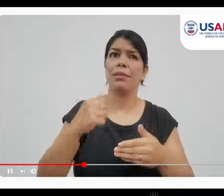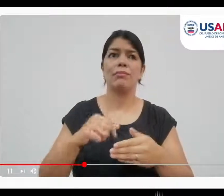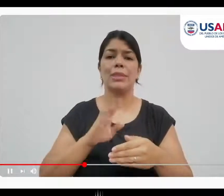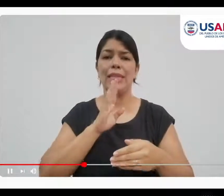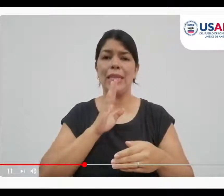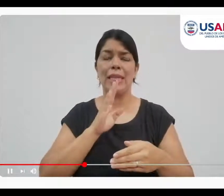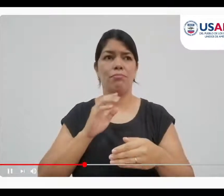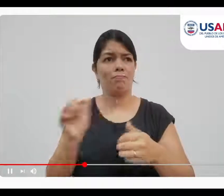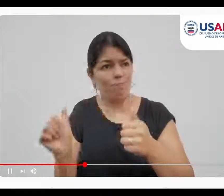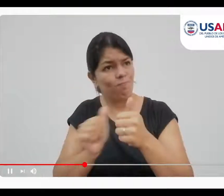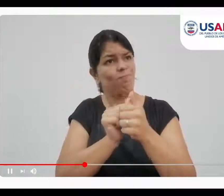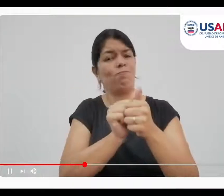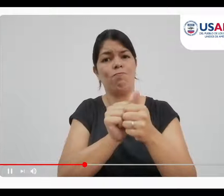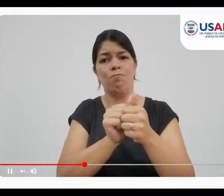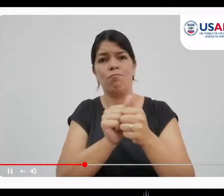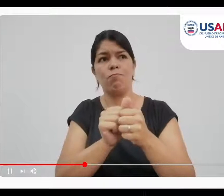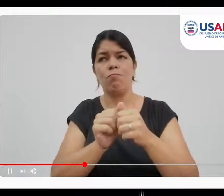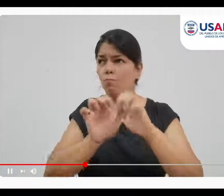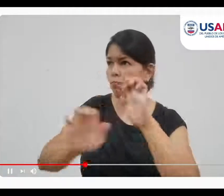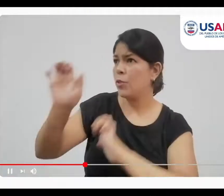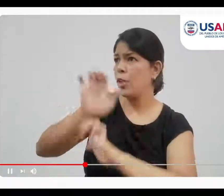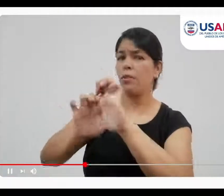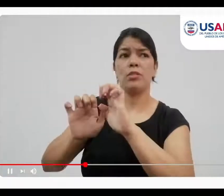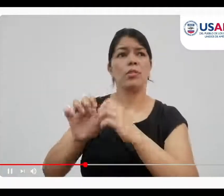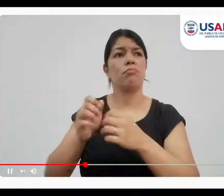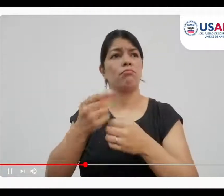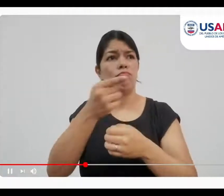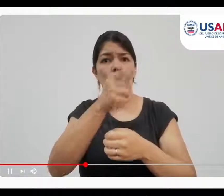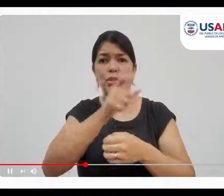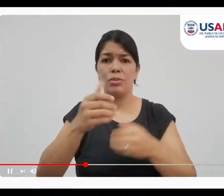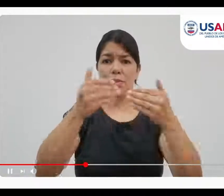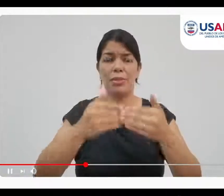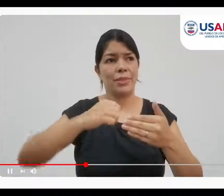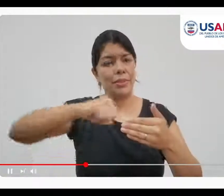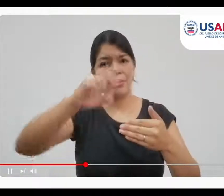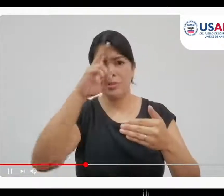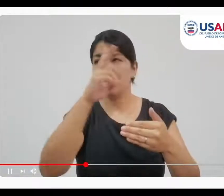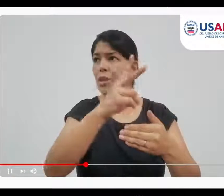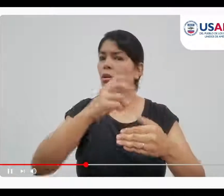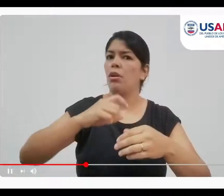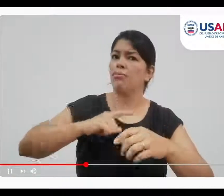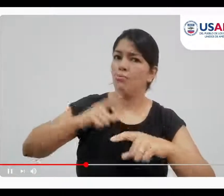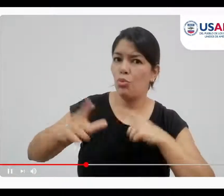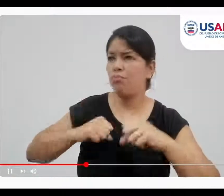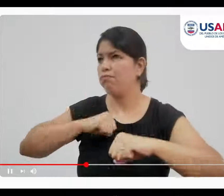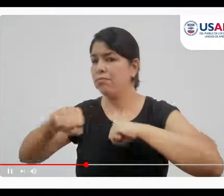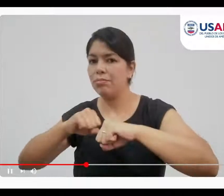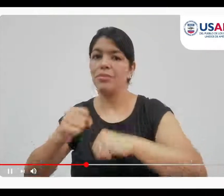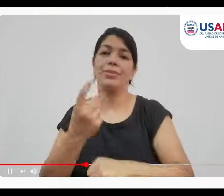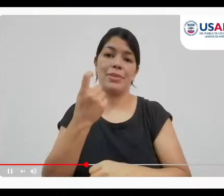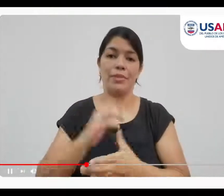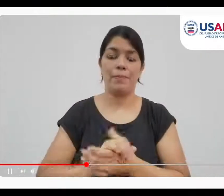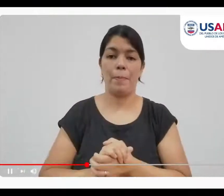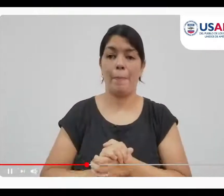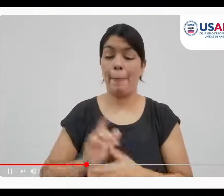hagan incidencia por esta población para que sus derechos pues les sean reconocidos, ¿sí? Para que las tengan en cuenta. Durante